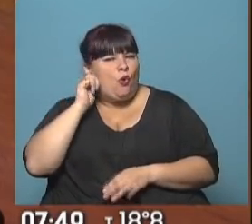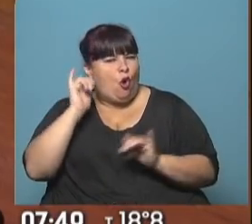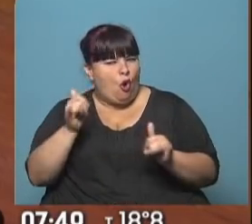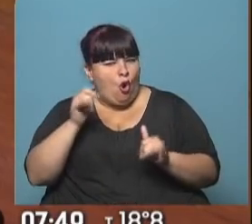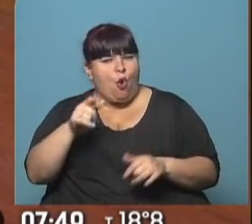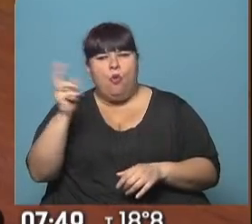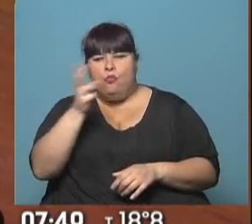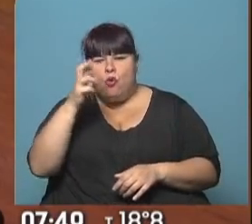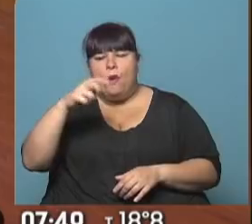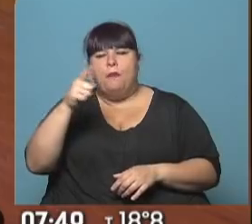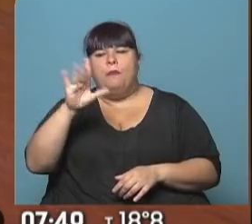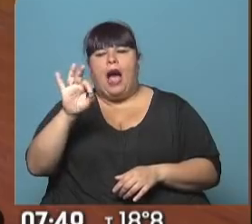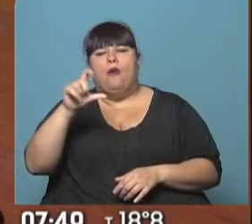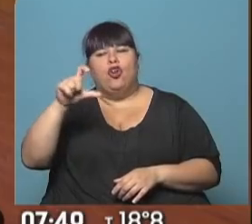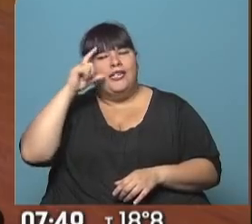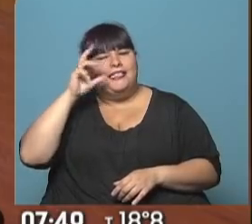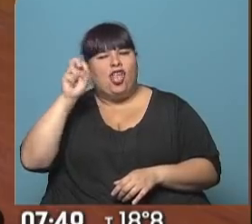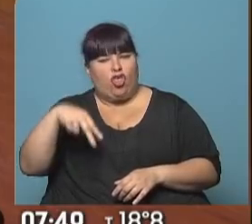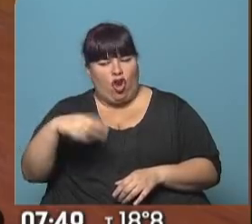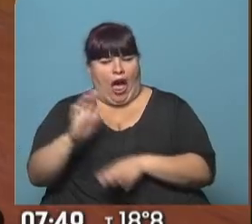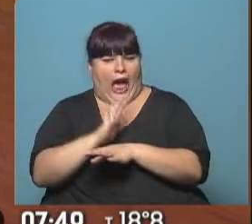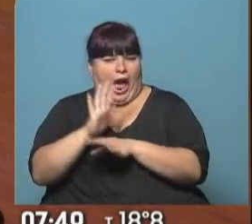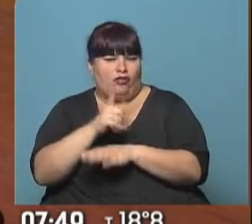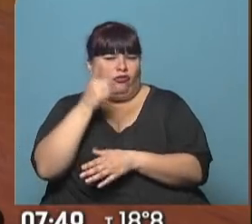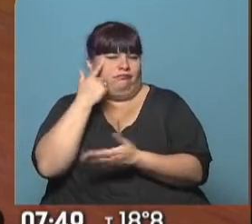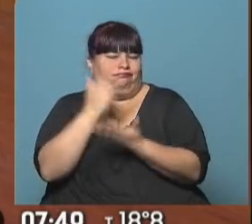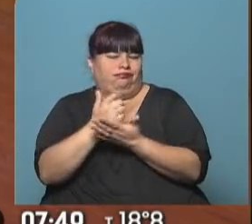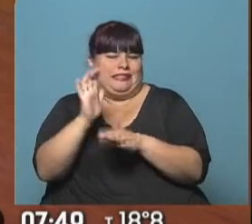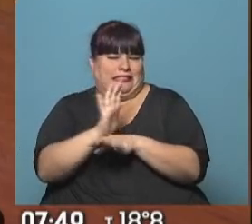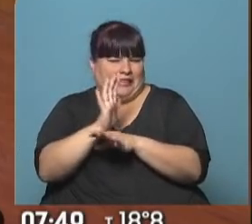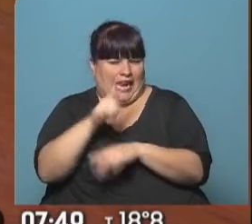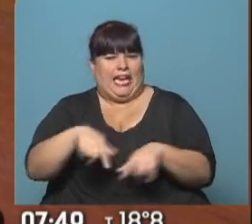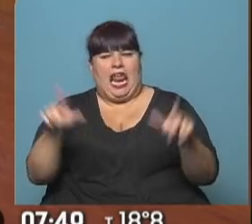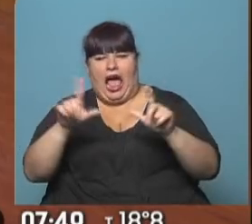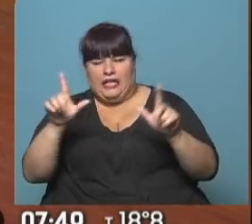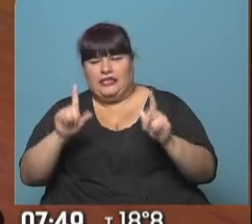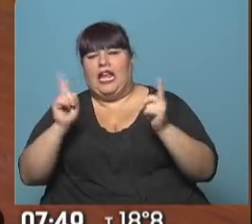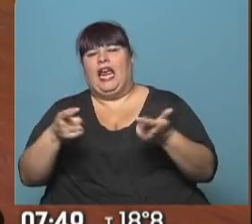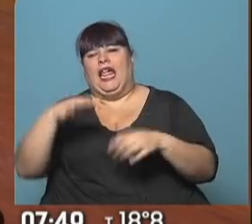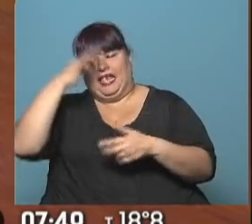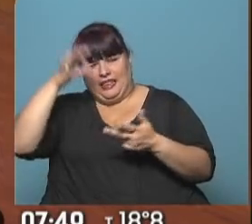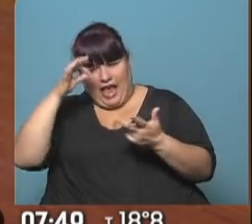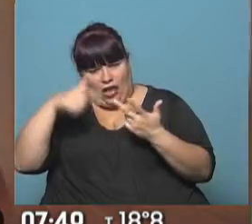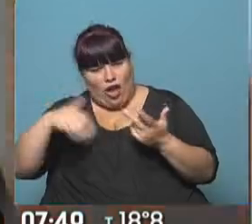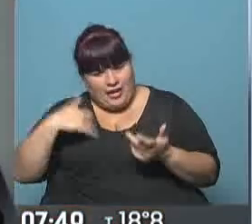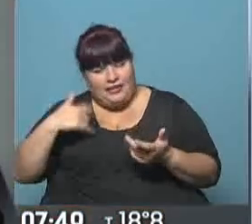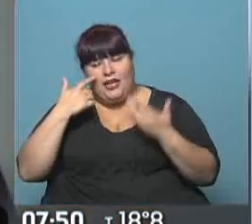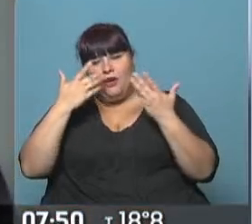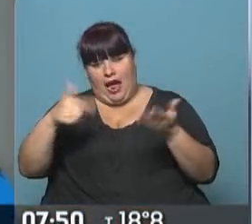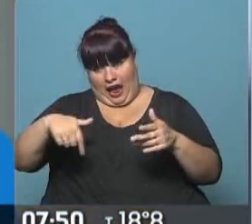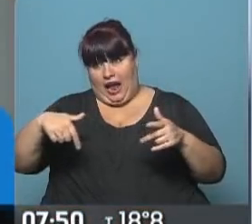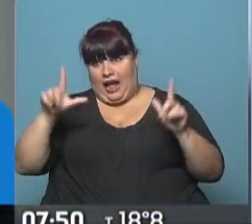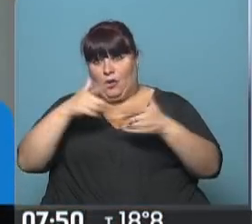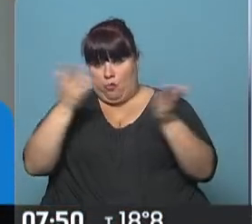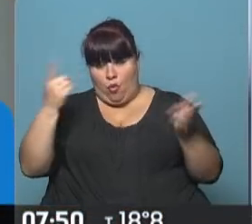falleció pablo cedrón actor que ha dejado su marca en el cine en la televisión en el teatro de argentina aquí en nuestra